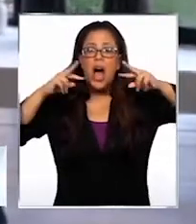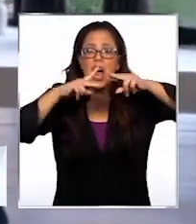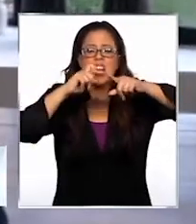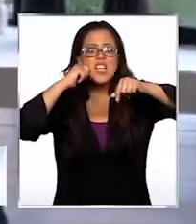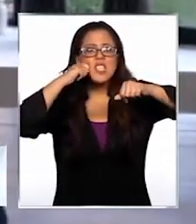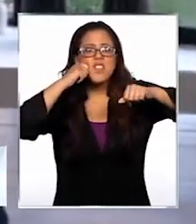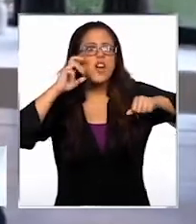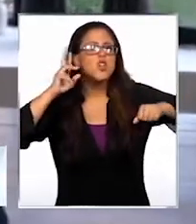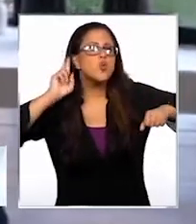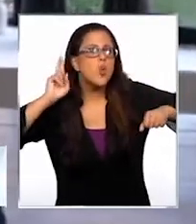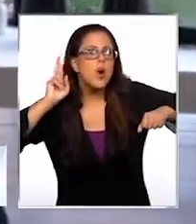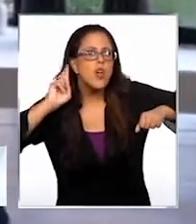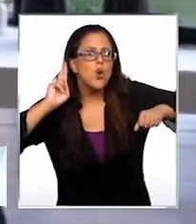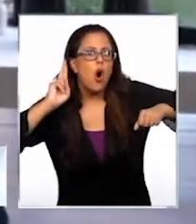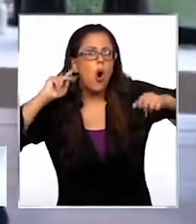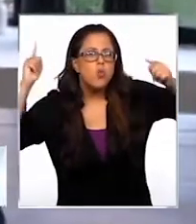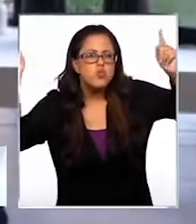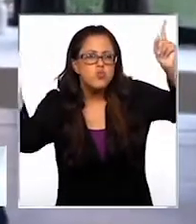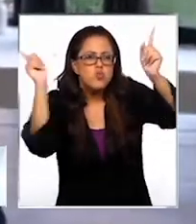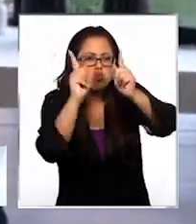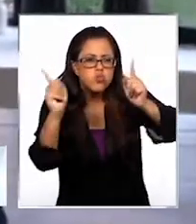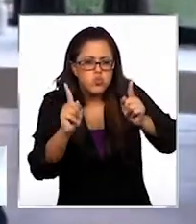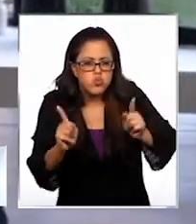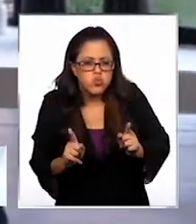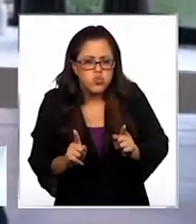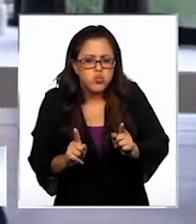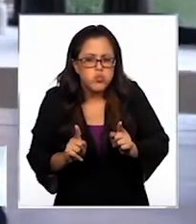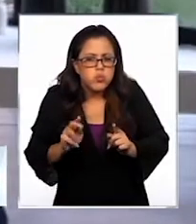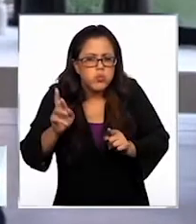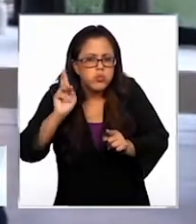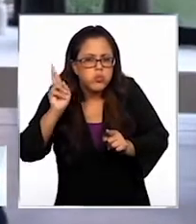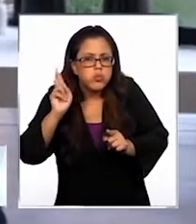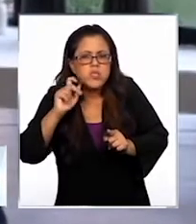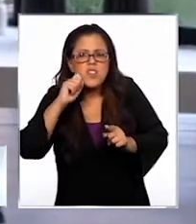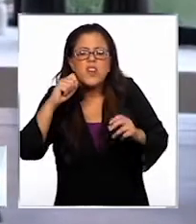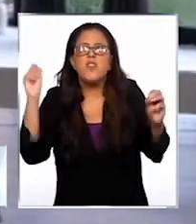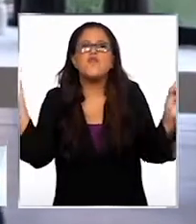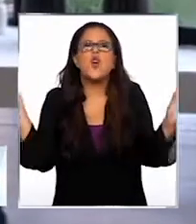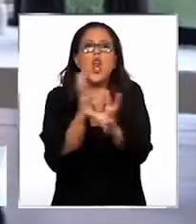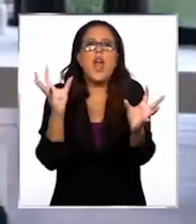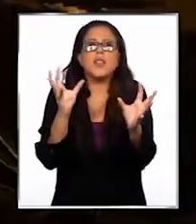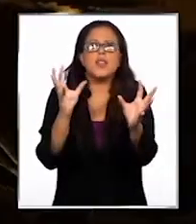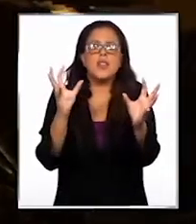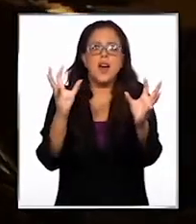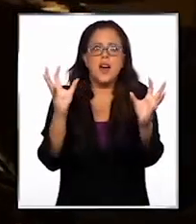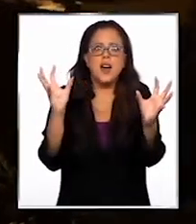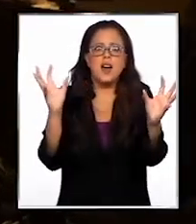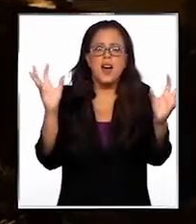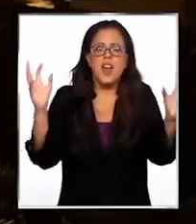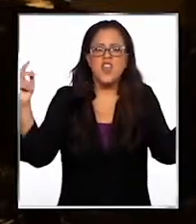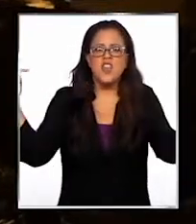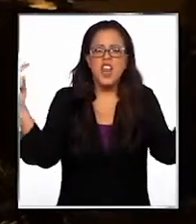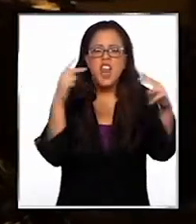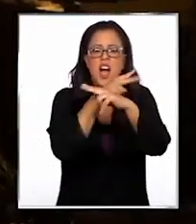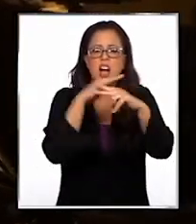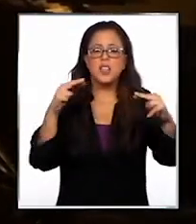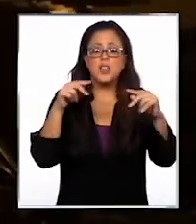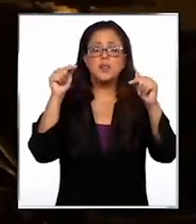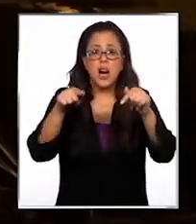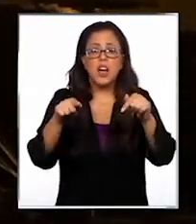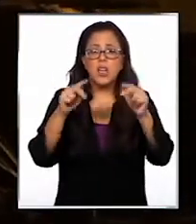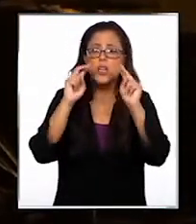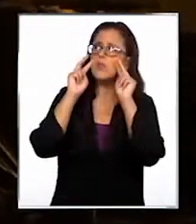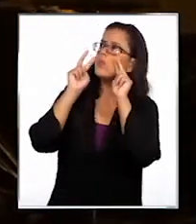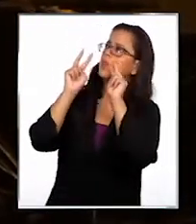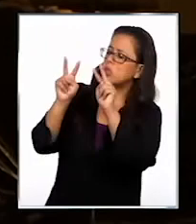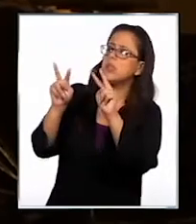se denomina el trueno, el sonido. El sonido no es otra cosa que una expansión violenta del aire. Si bien es un fenómeno llamativo,